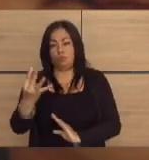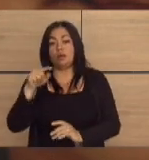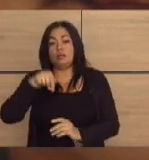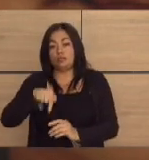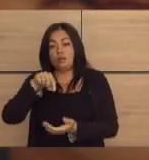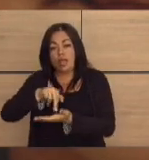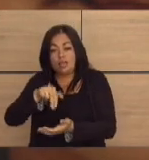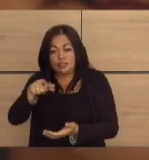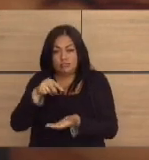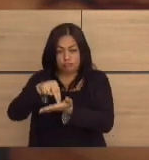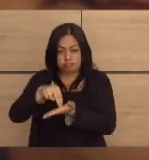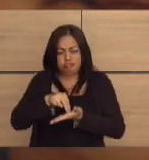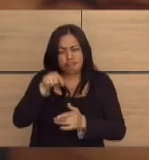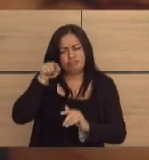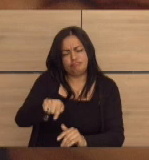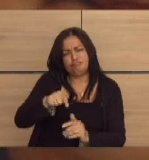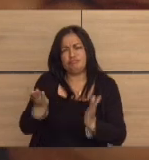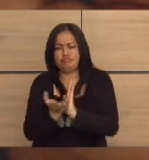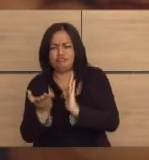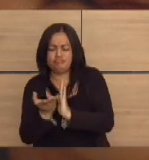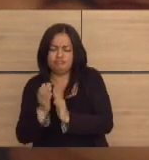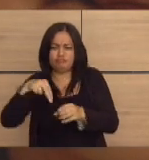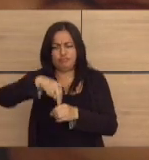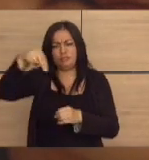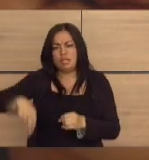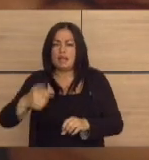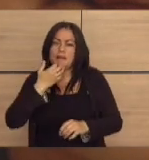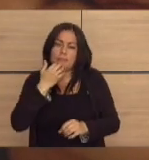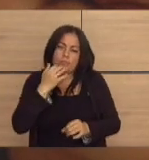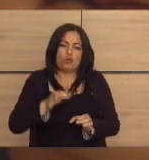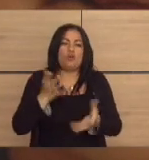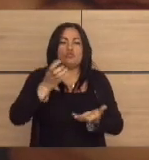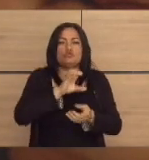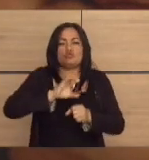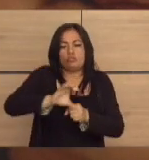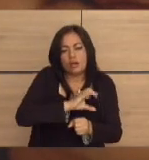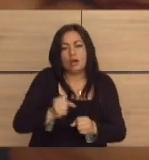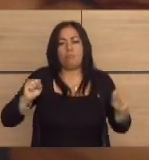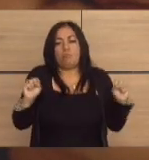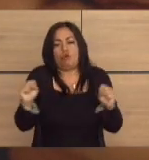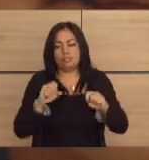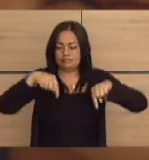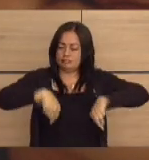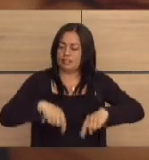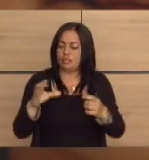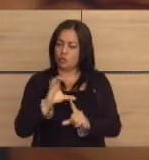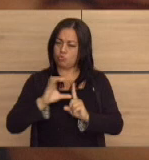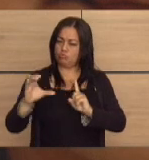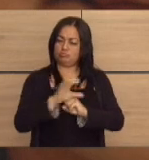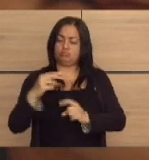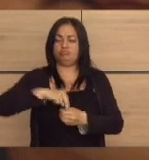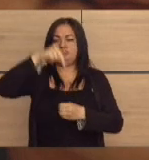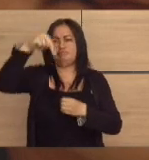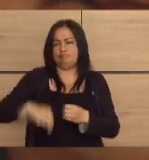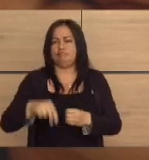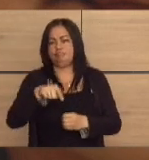de educación ciudadana, también ejercicios de ciudades como Bogotá alrededor de cultura ciudadana. Estos referentes dieron pie al desarrollo